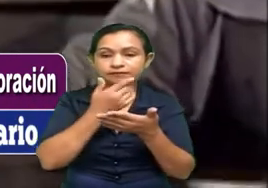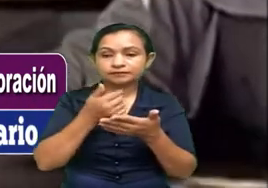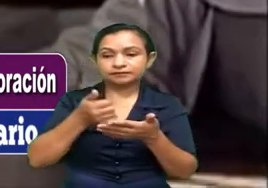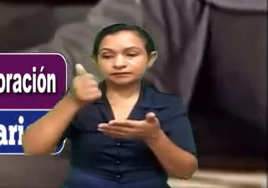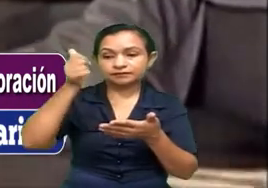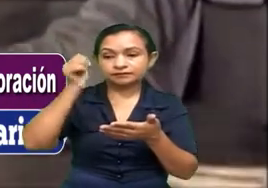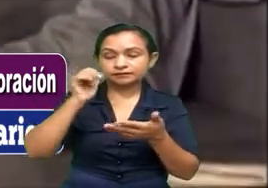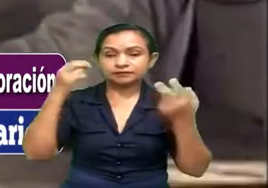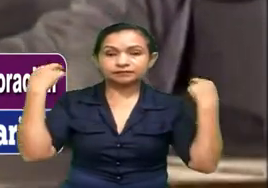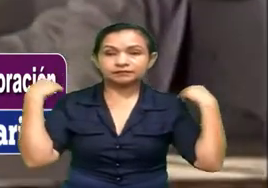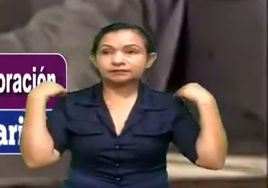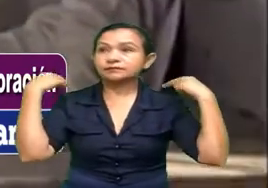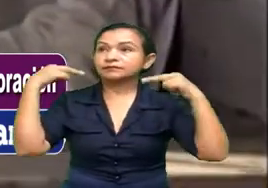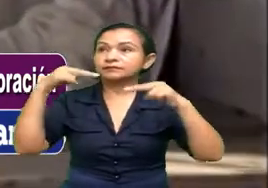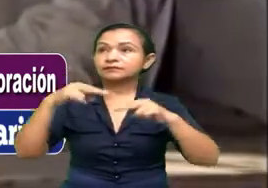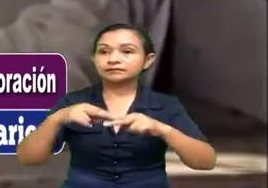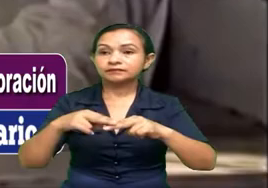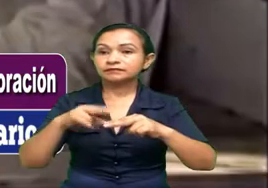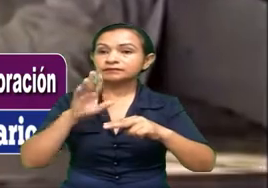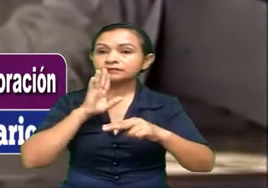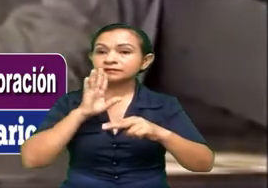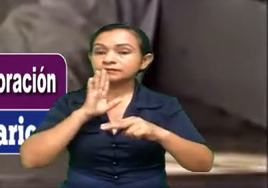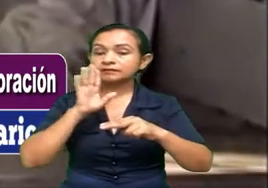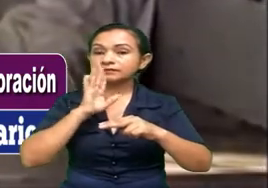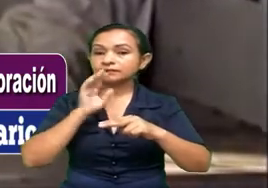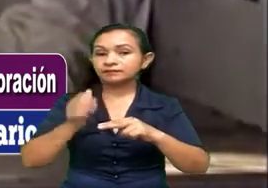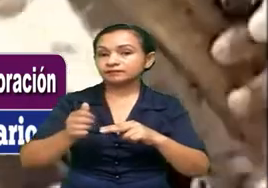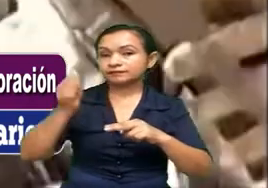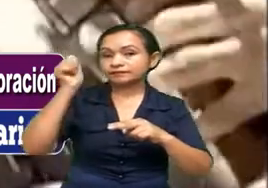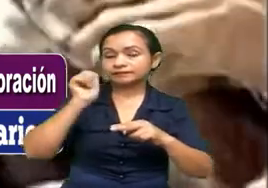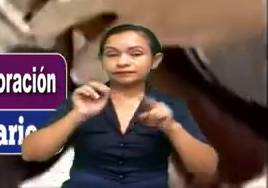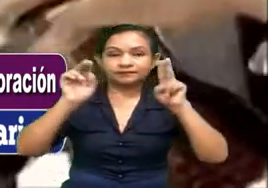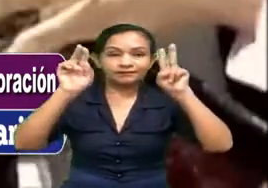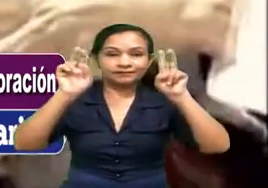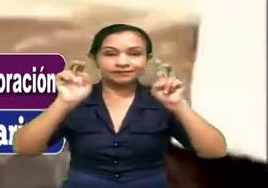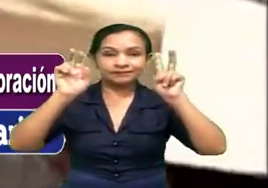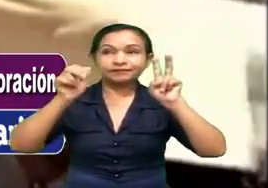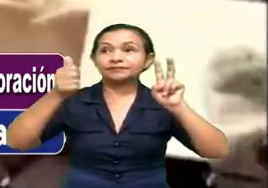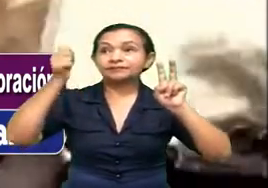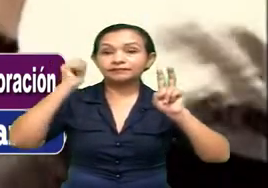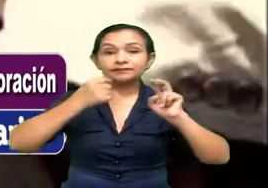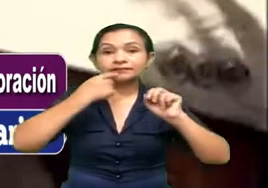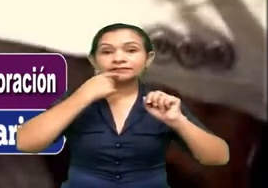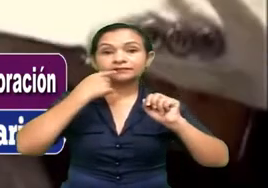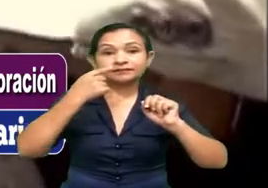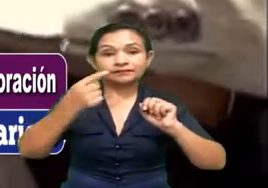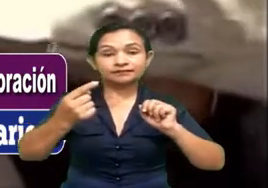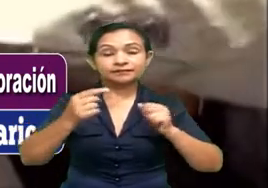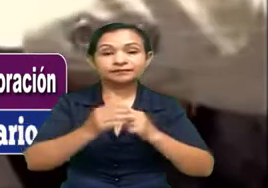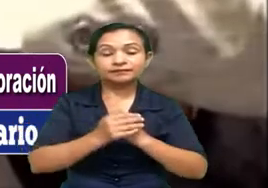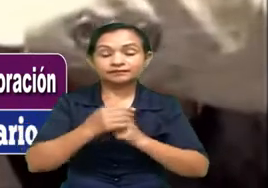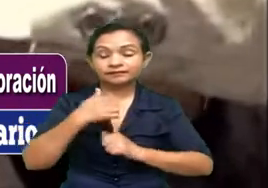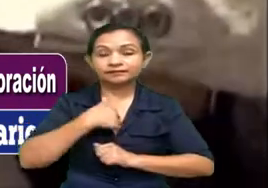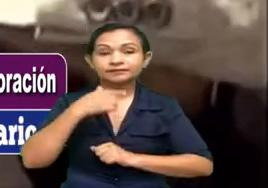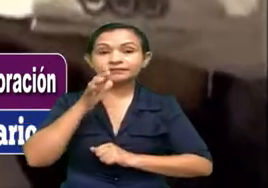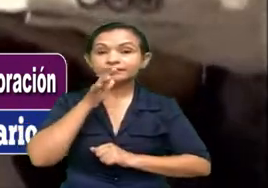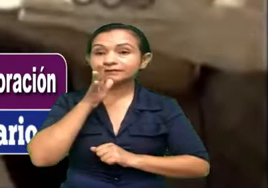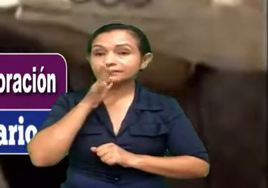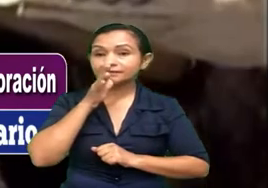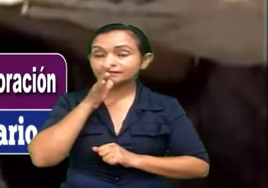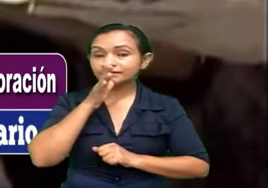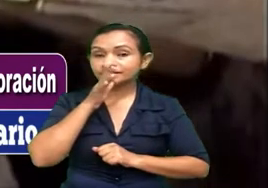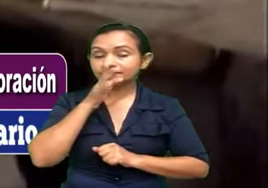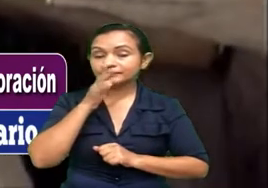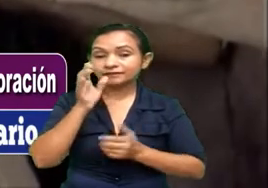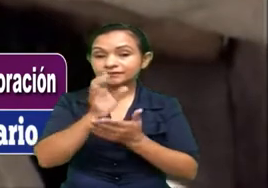los profesores con los que estuve conversando precisamente sobre este tema, yo les decía a ellos que cuando yo estaba chavalo, estaba en